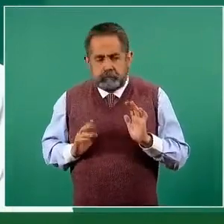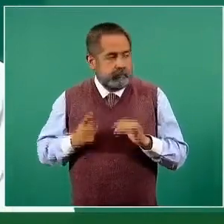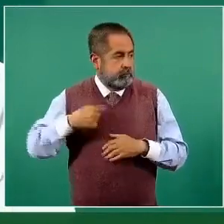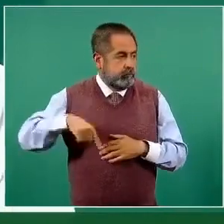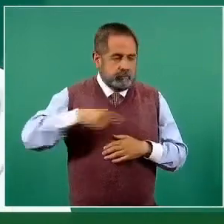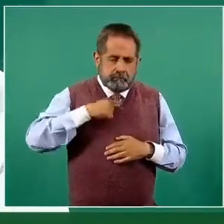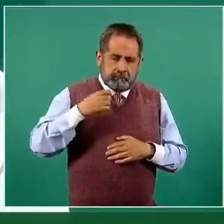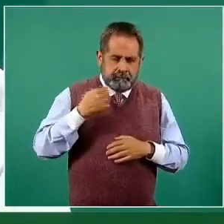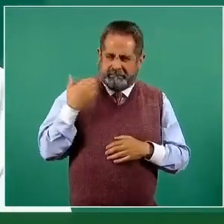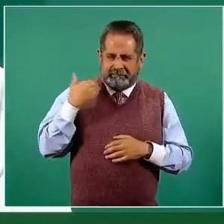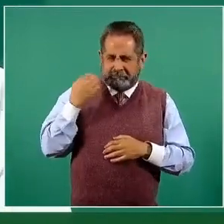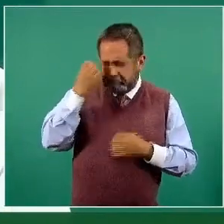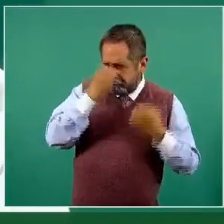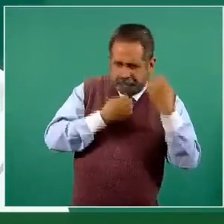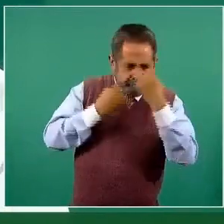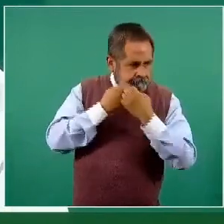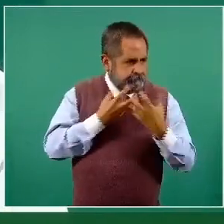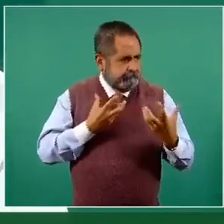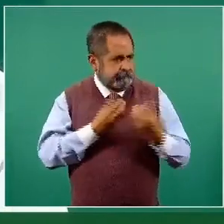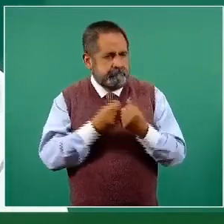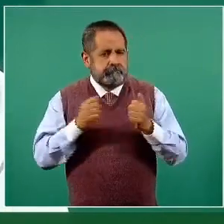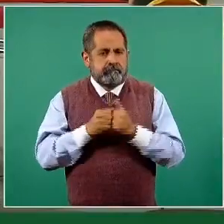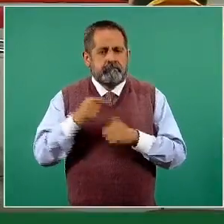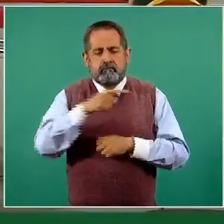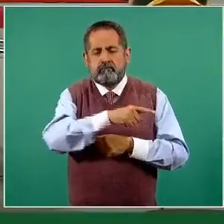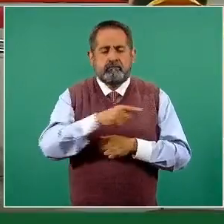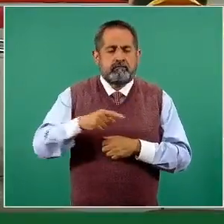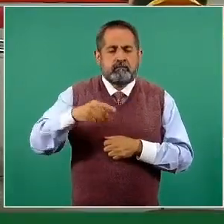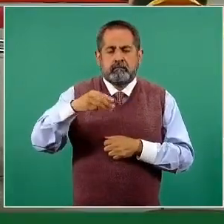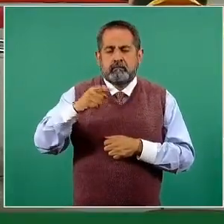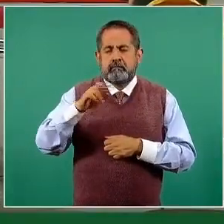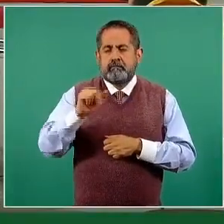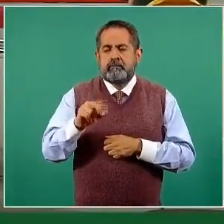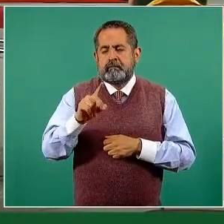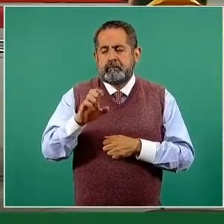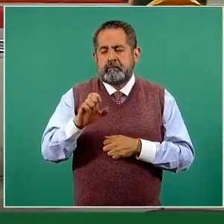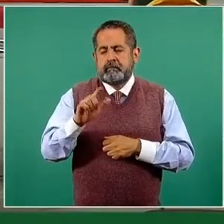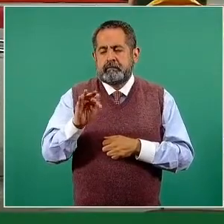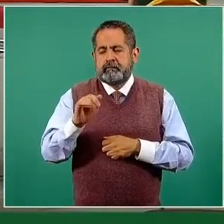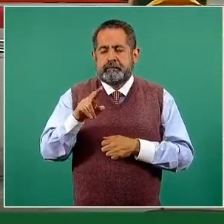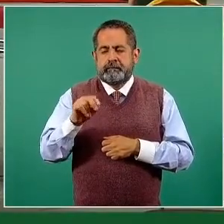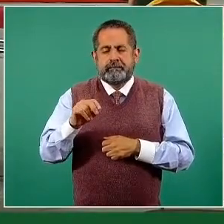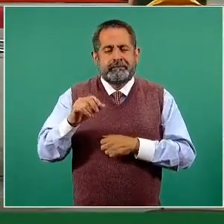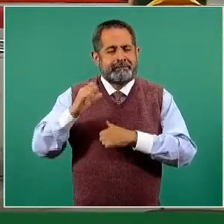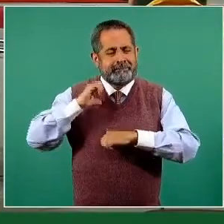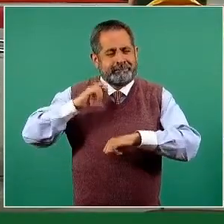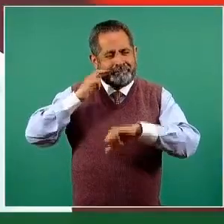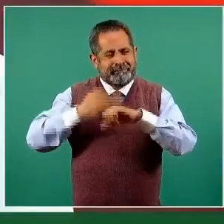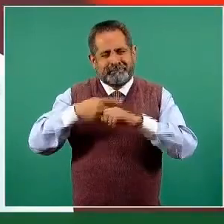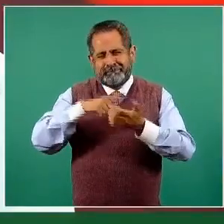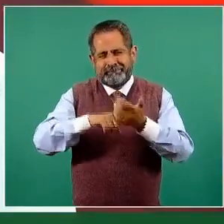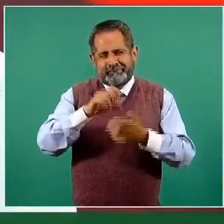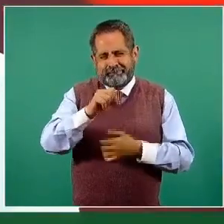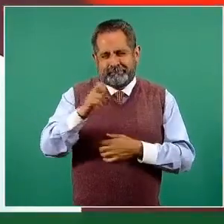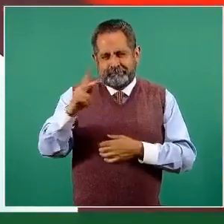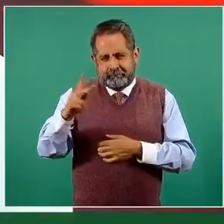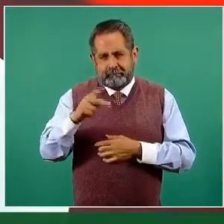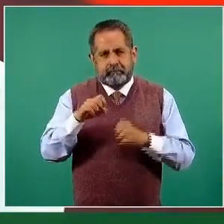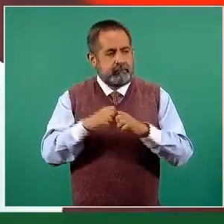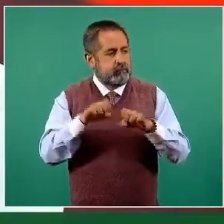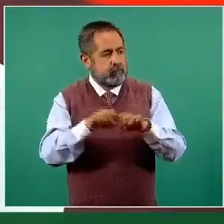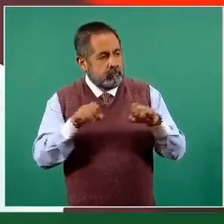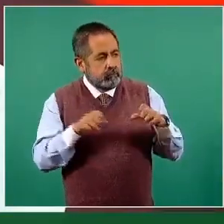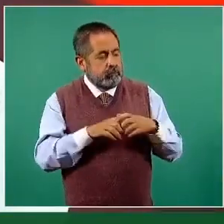revisadas recientemente con la maestra Delfina Gómez Álvarez, secretaria de Educación, y su equipo, para ver que